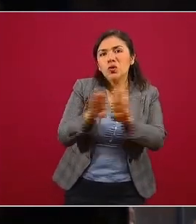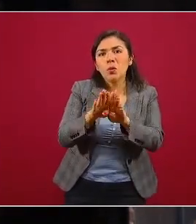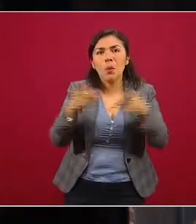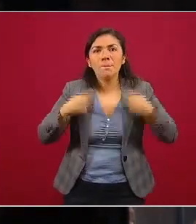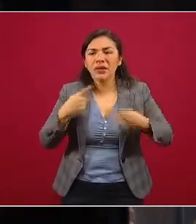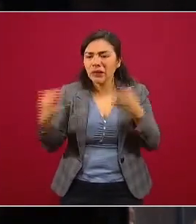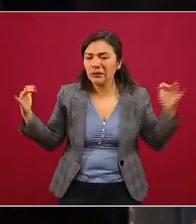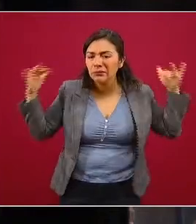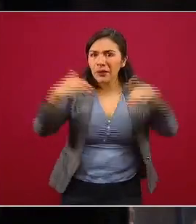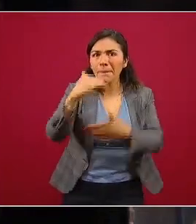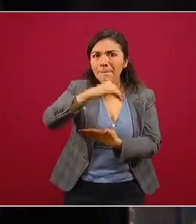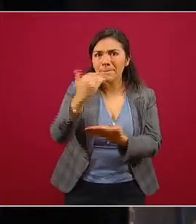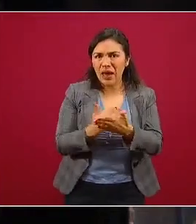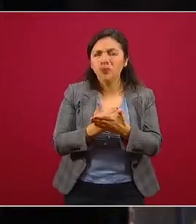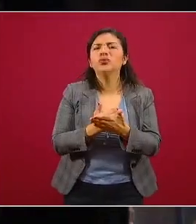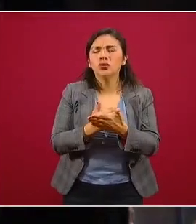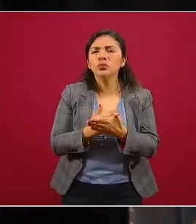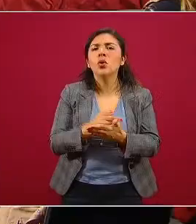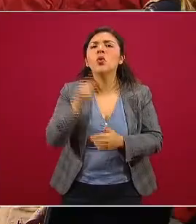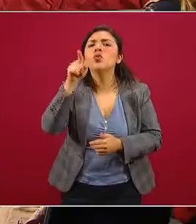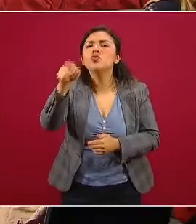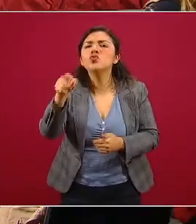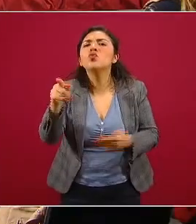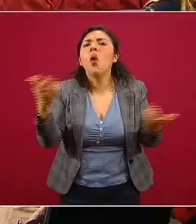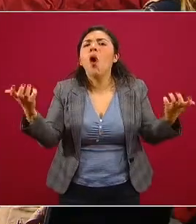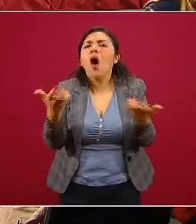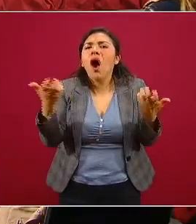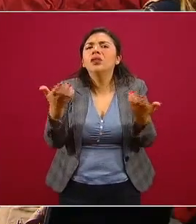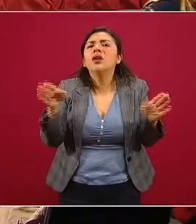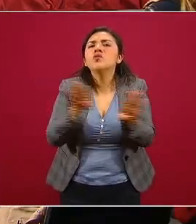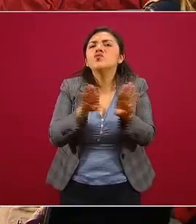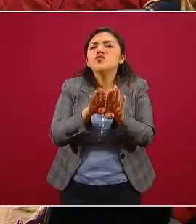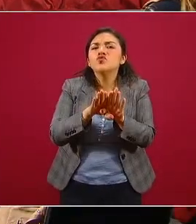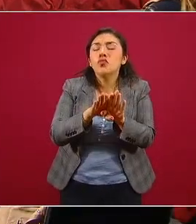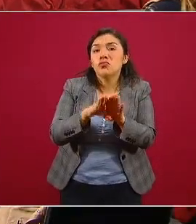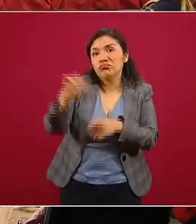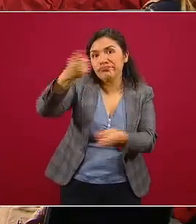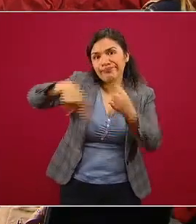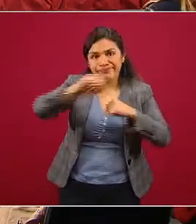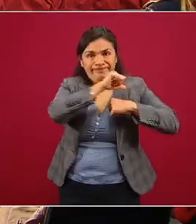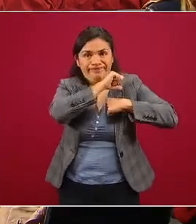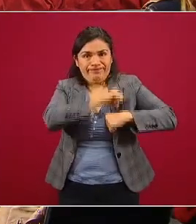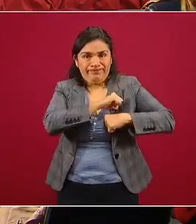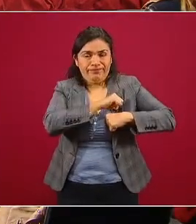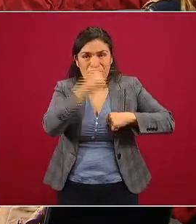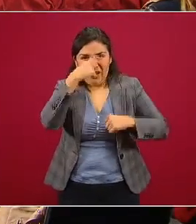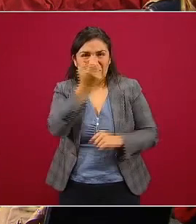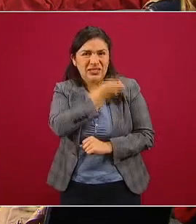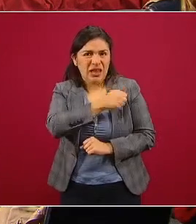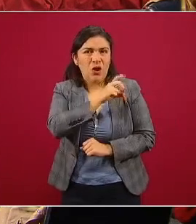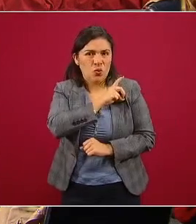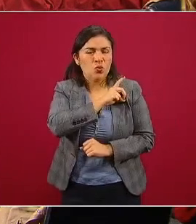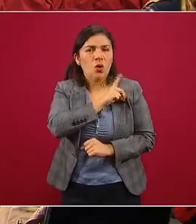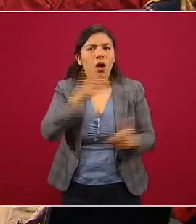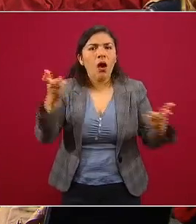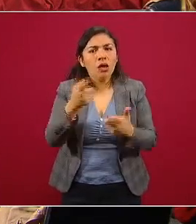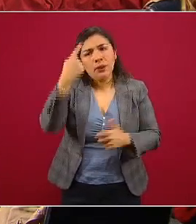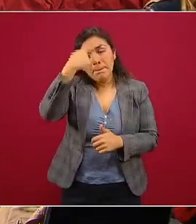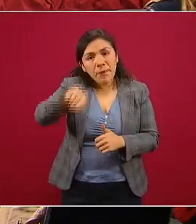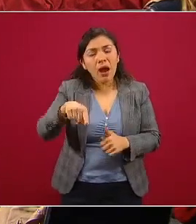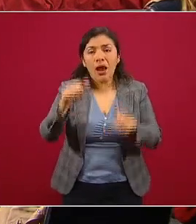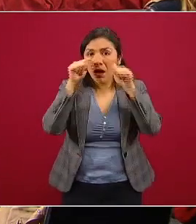la estrategia que va a emprender las autoridades del sector precisamente para